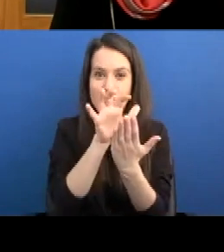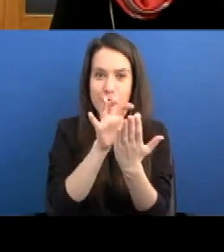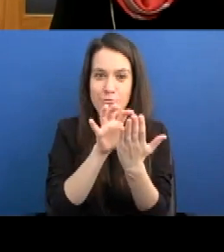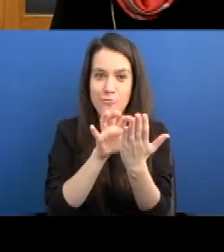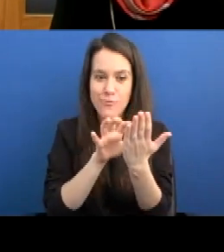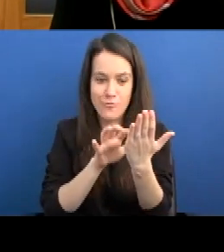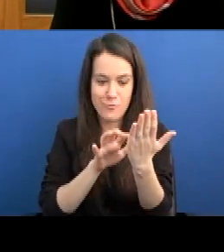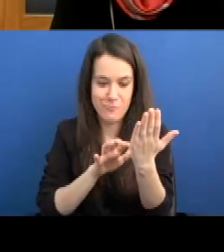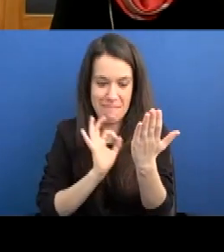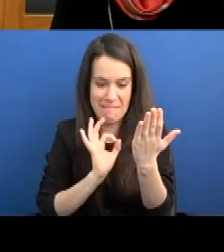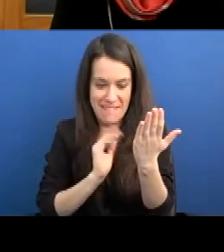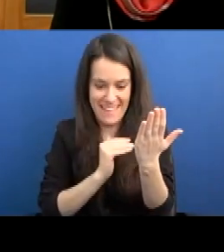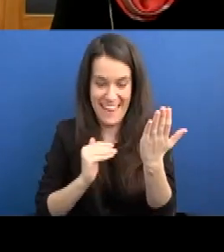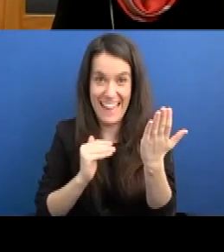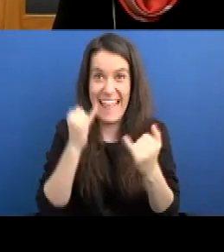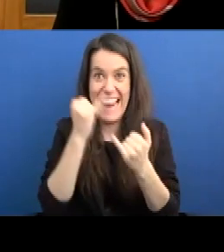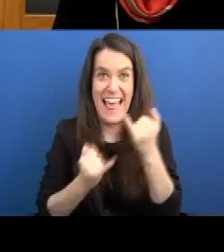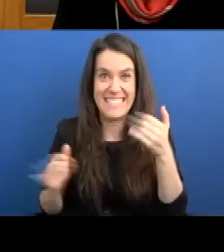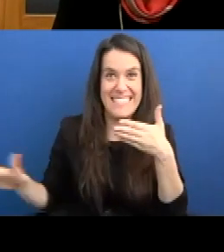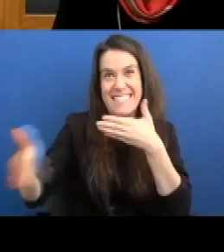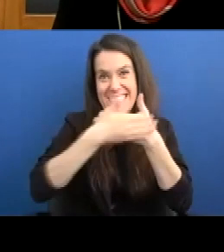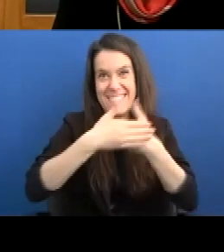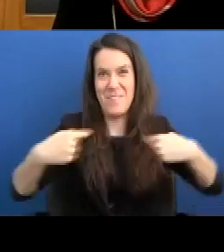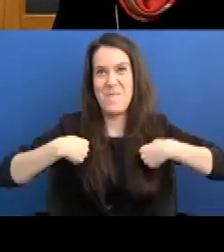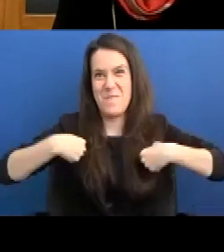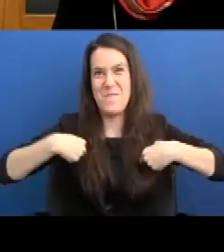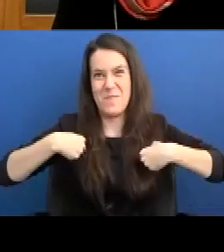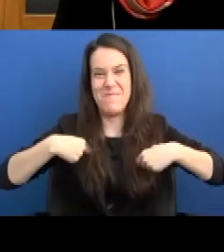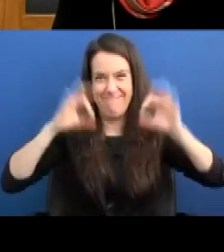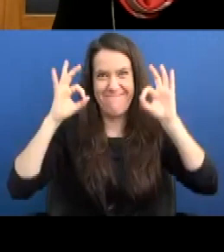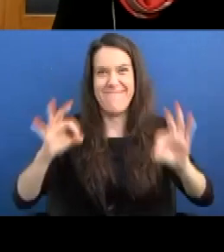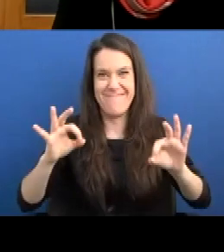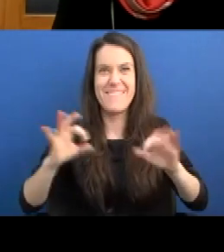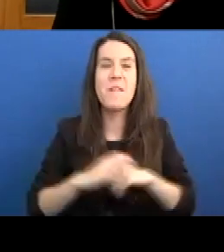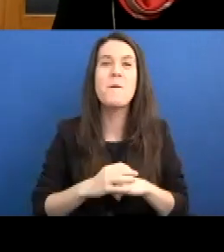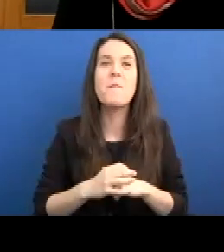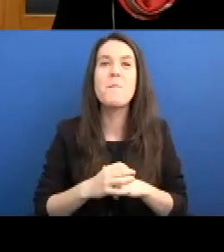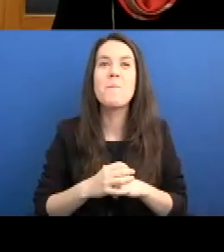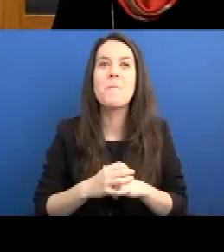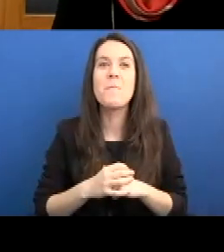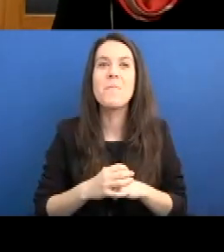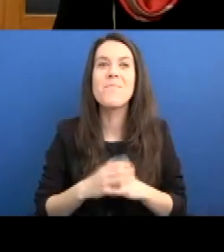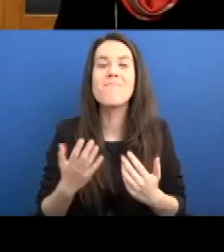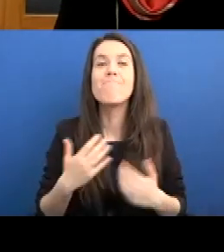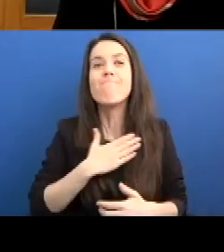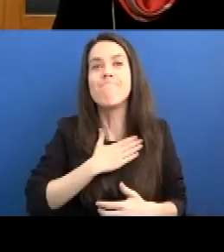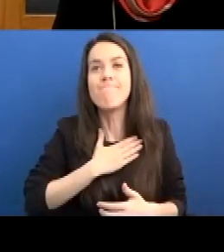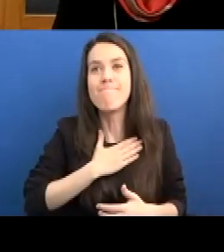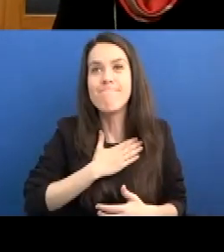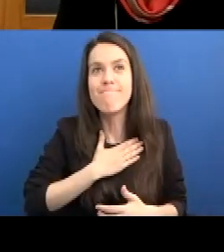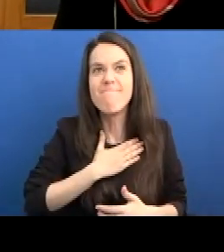Según nuestro programa, me corresponde dar las gracias y cerrar este webinario.